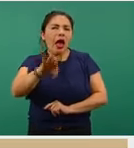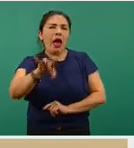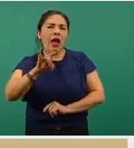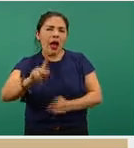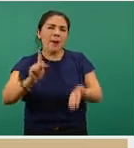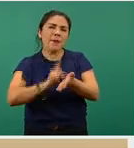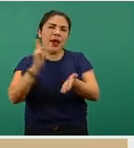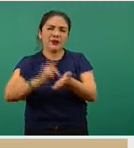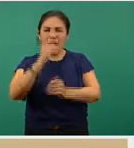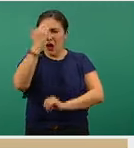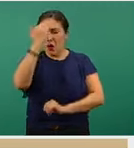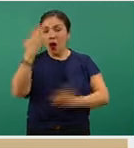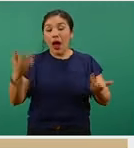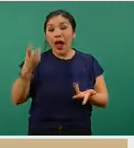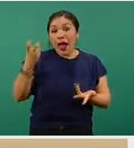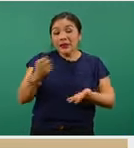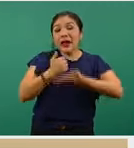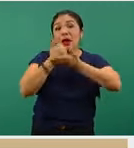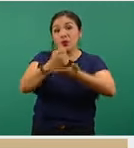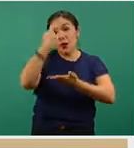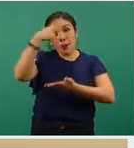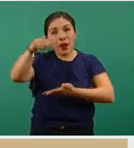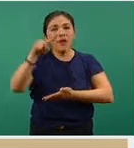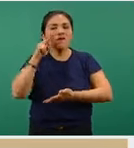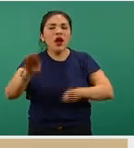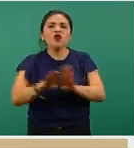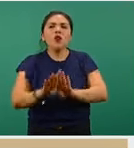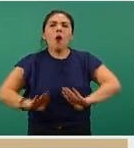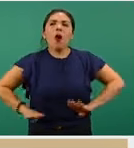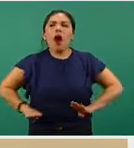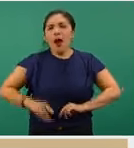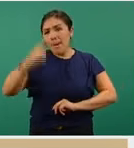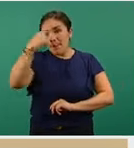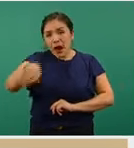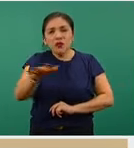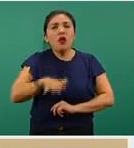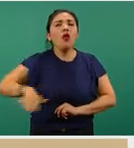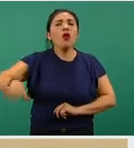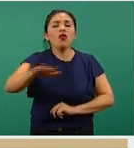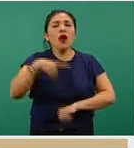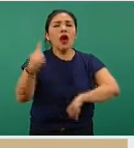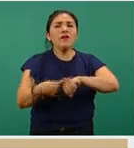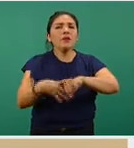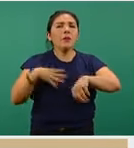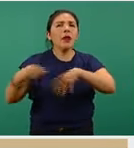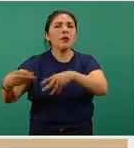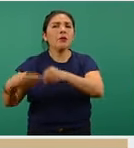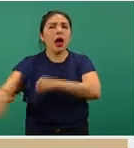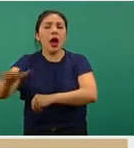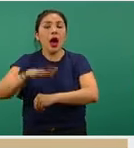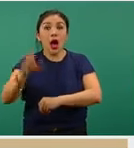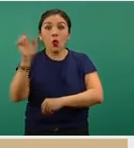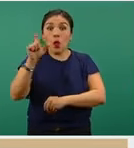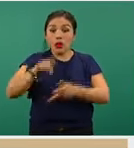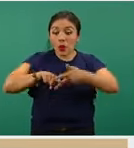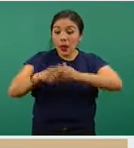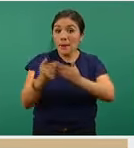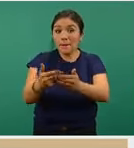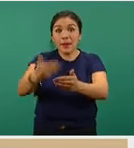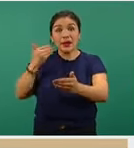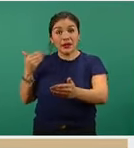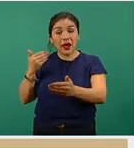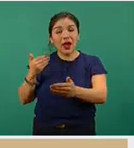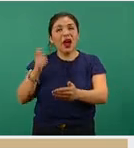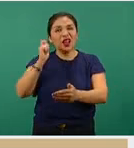pero es una curva que ayuda a ver las tendencias de toda la epidemia desde que inició